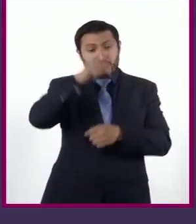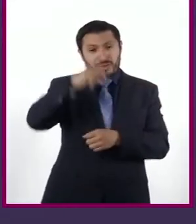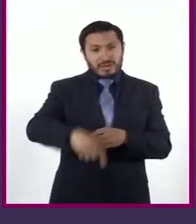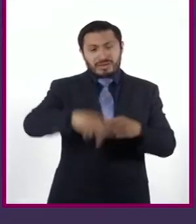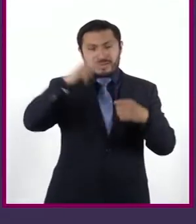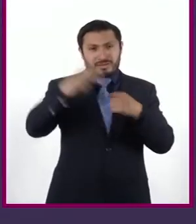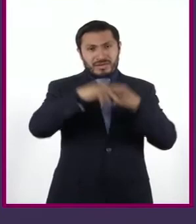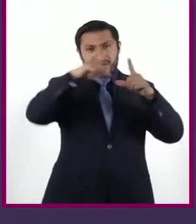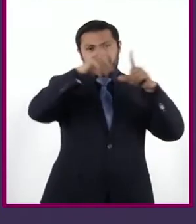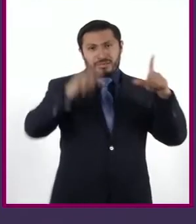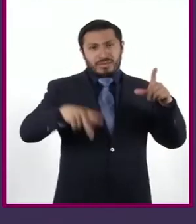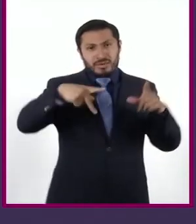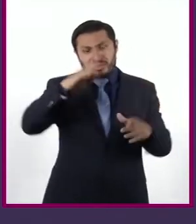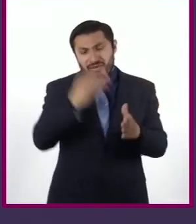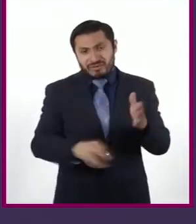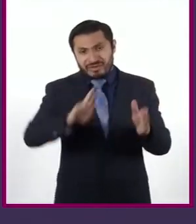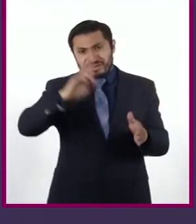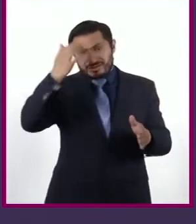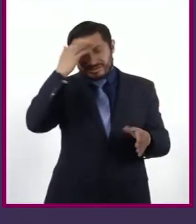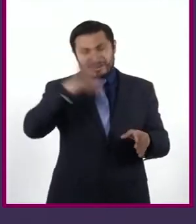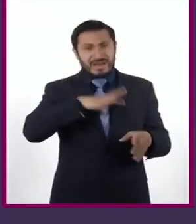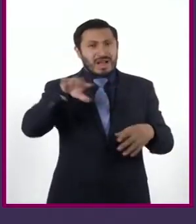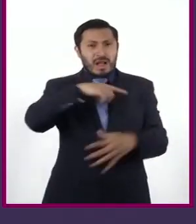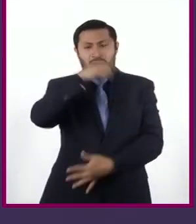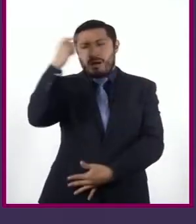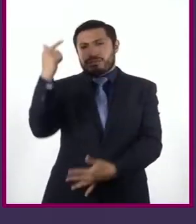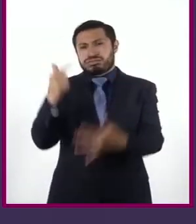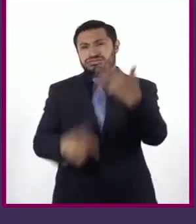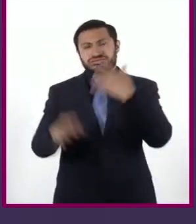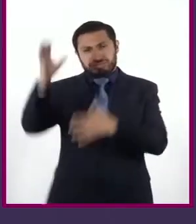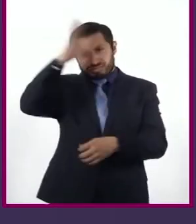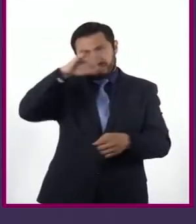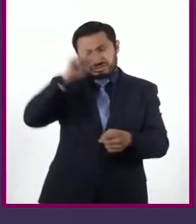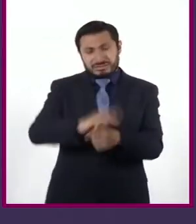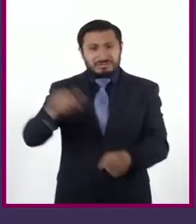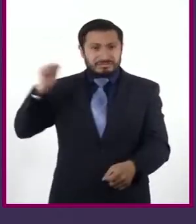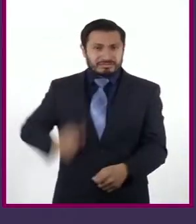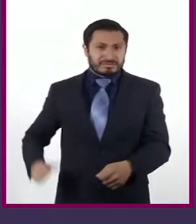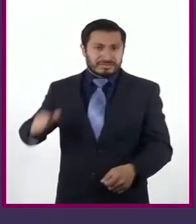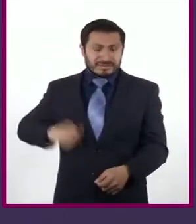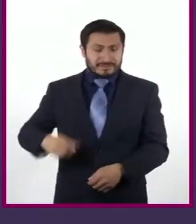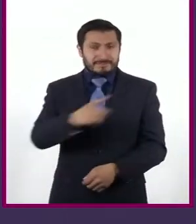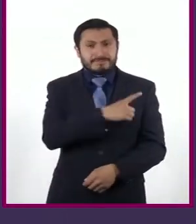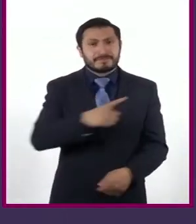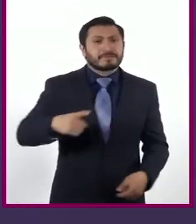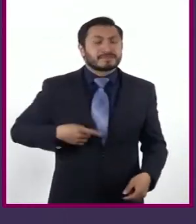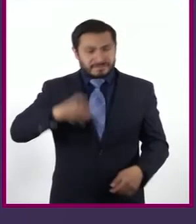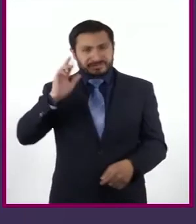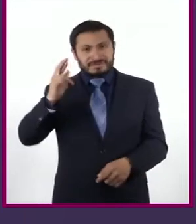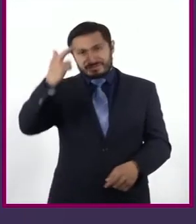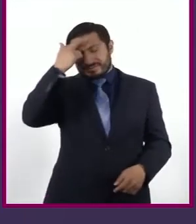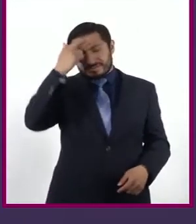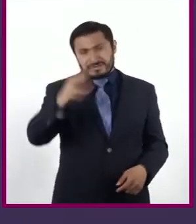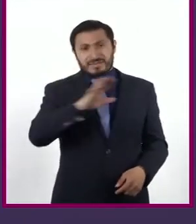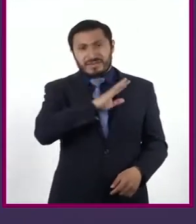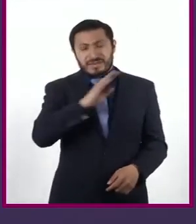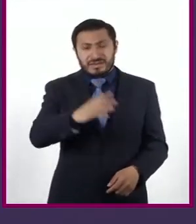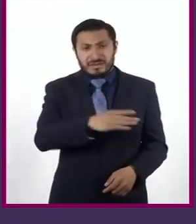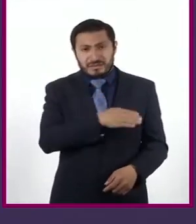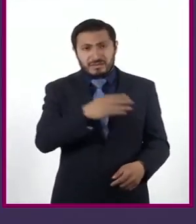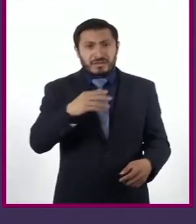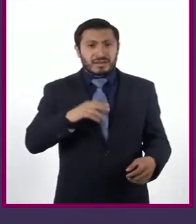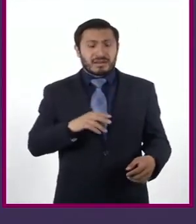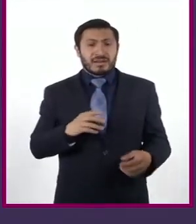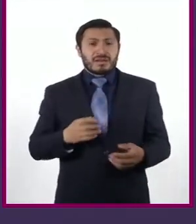suficiente reconocer que existen estas culturas milenarias. Debemos de transitar a un país que sea en los